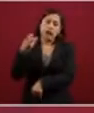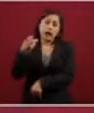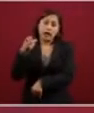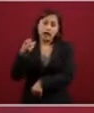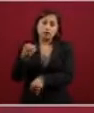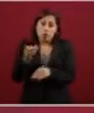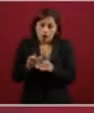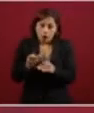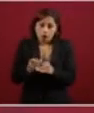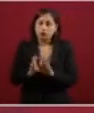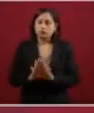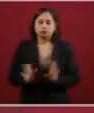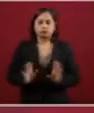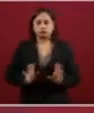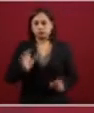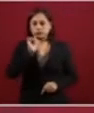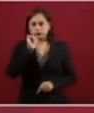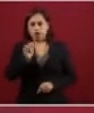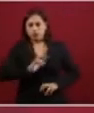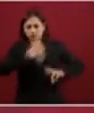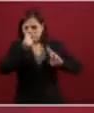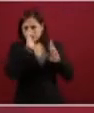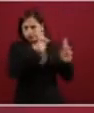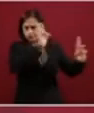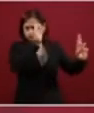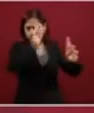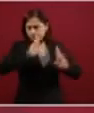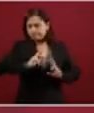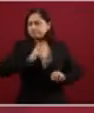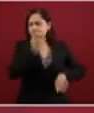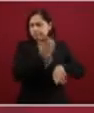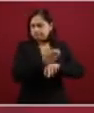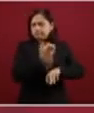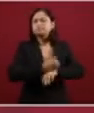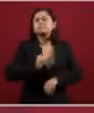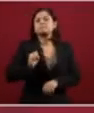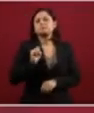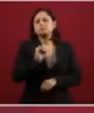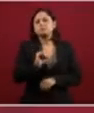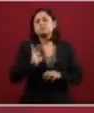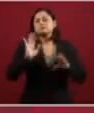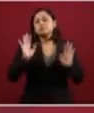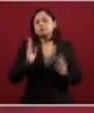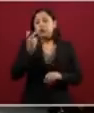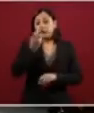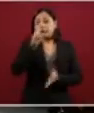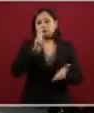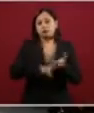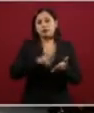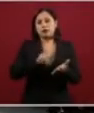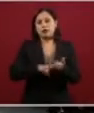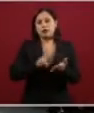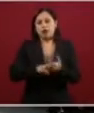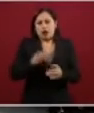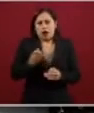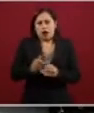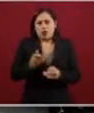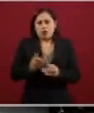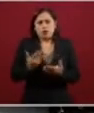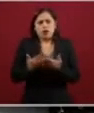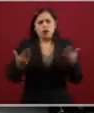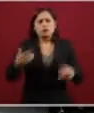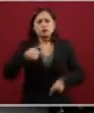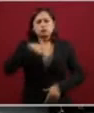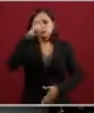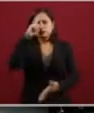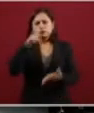con Estados Unidos. Y eso es muy valioso. Y este caso no creo que vaya a ser la excepción. Vamos a seguir así. No